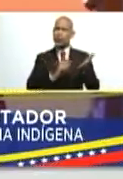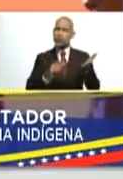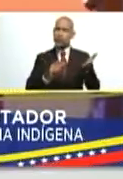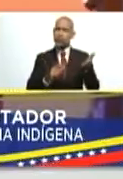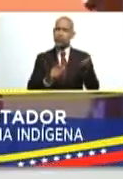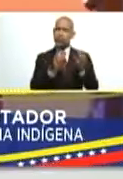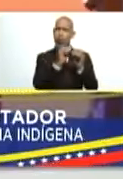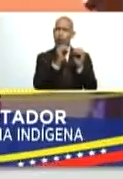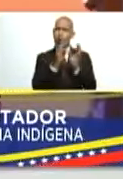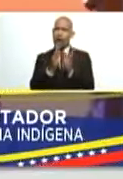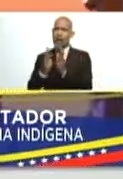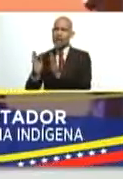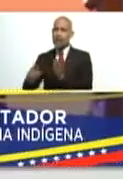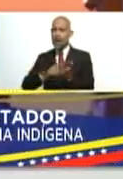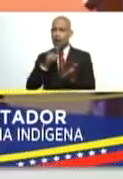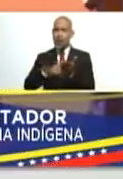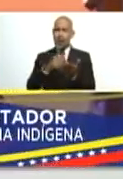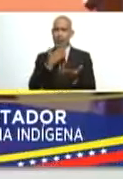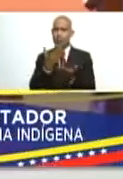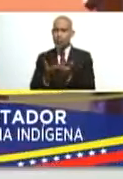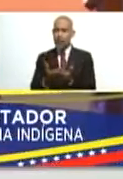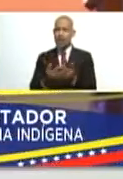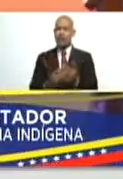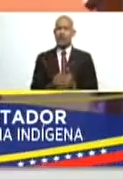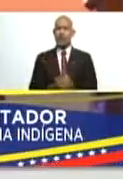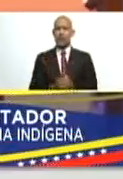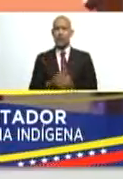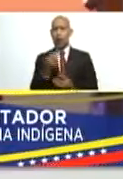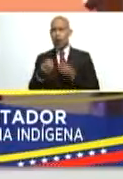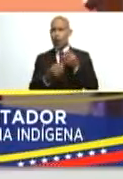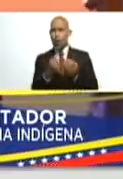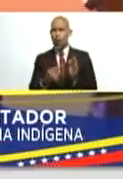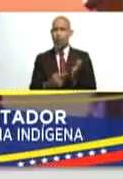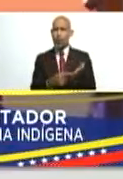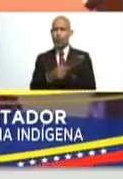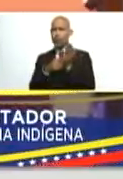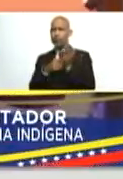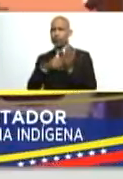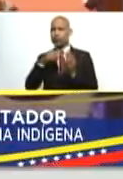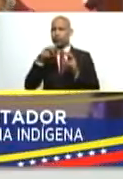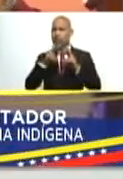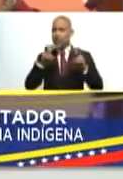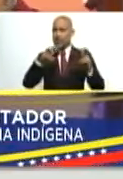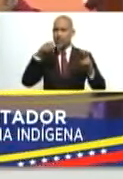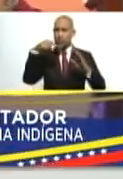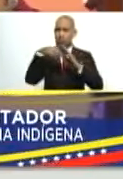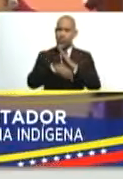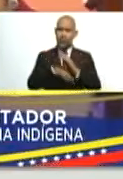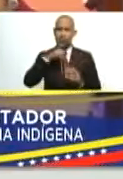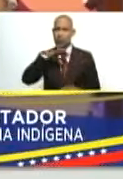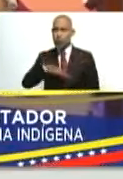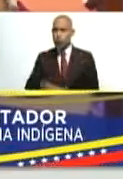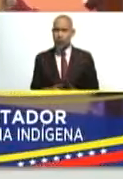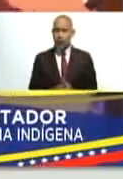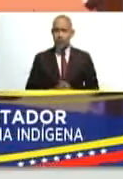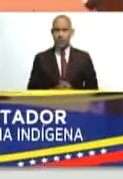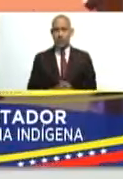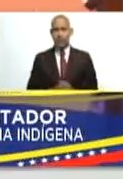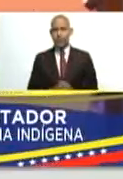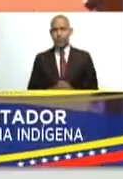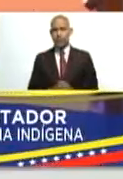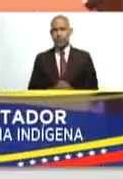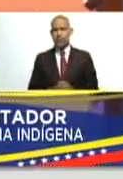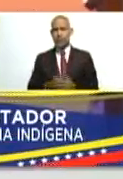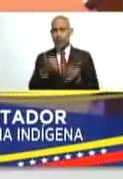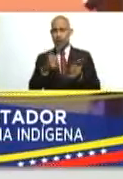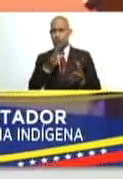a las propuestas, a lo que se descubre en la investigación histórica, y luego convertir eso en